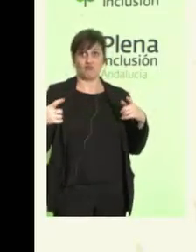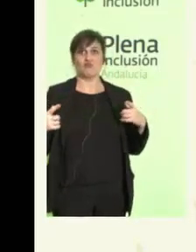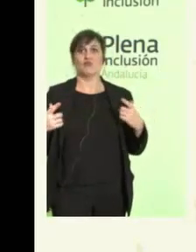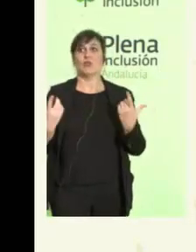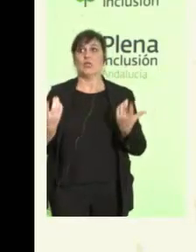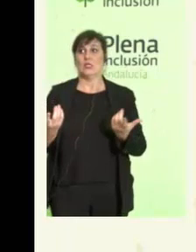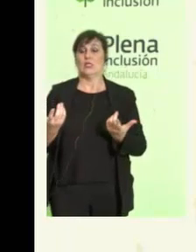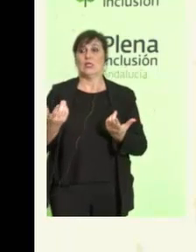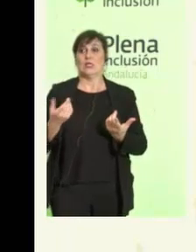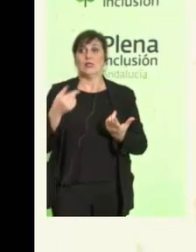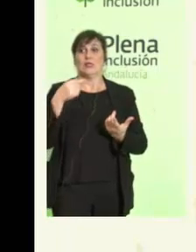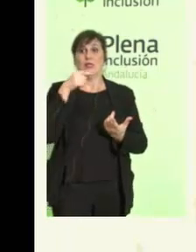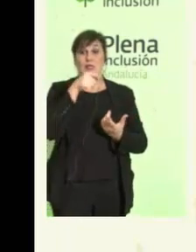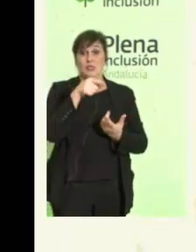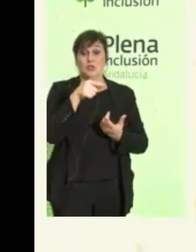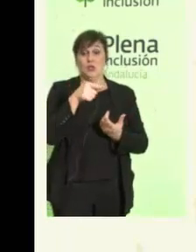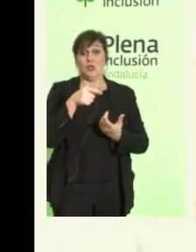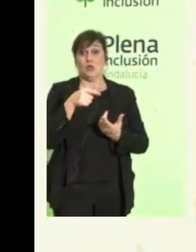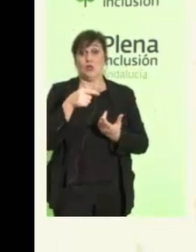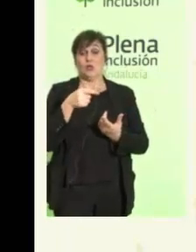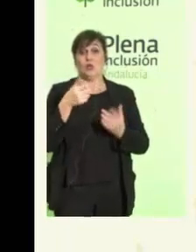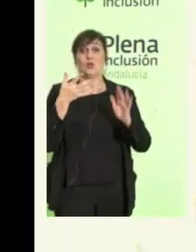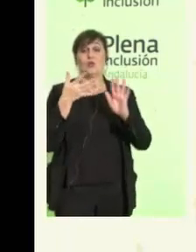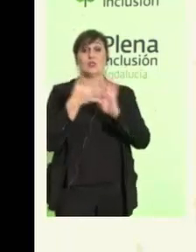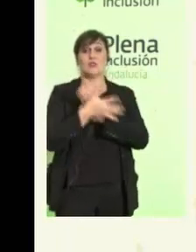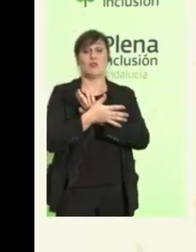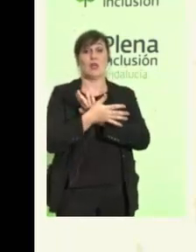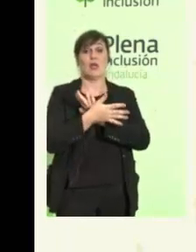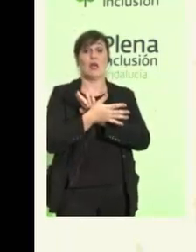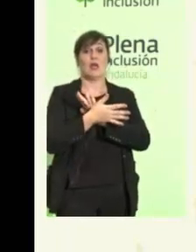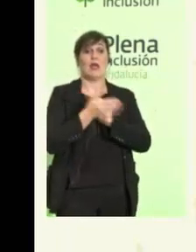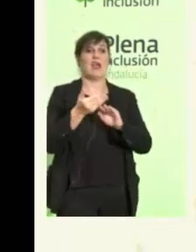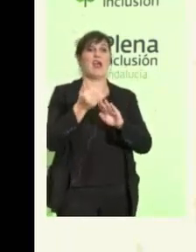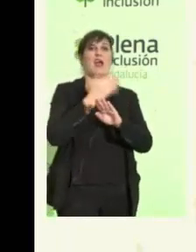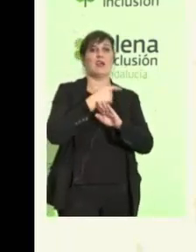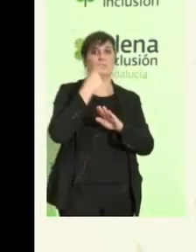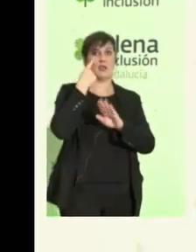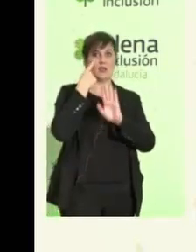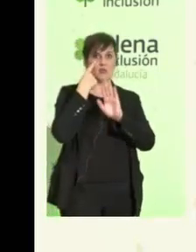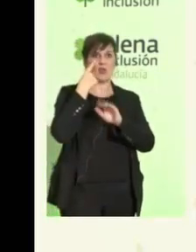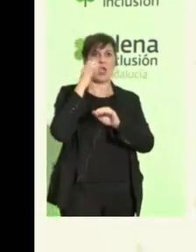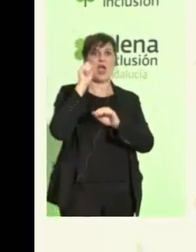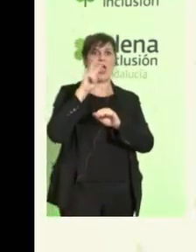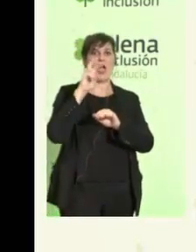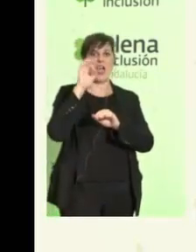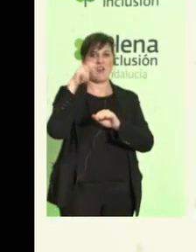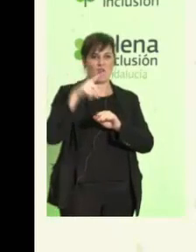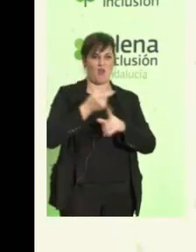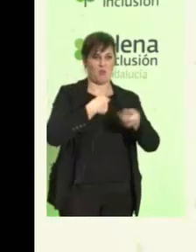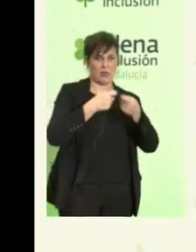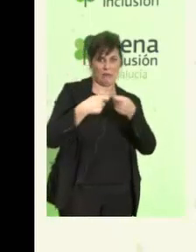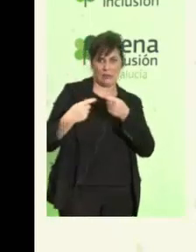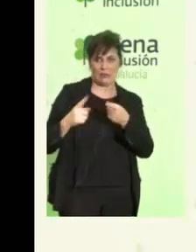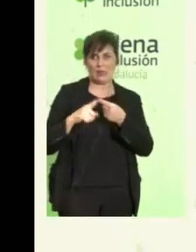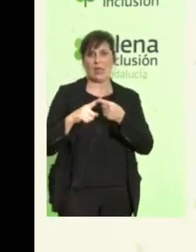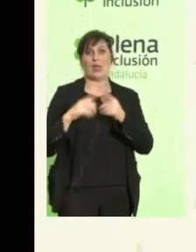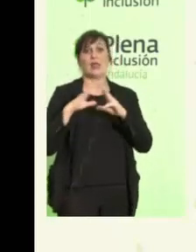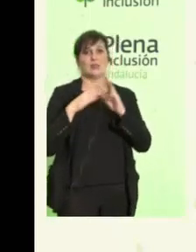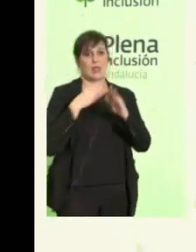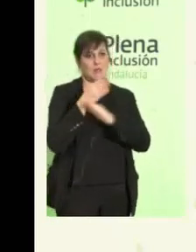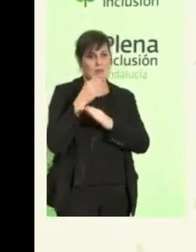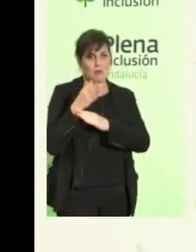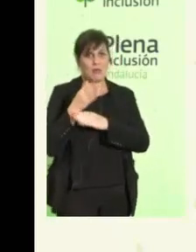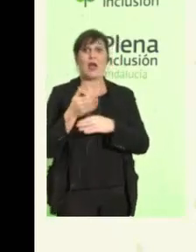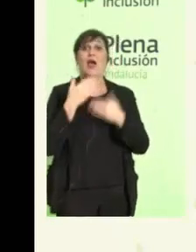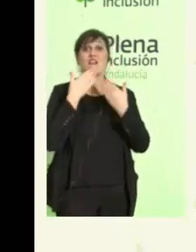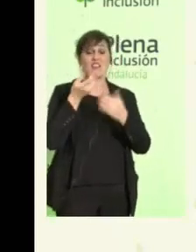y esto solo de que él fuese vendedor puerta a puerta de Avon, de que fuese a la iglesia, y también eso fue